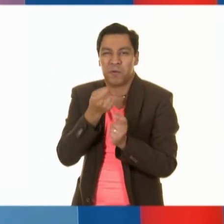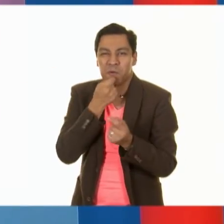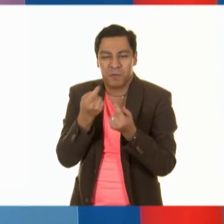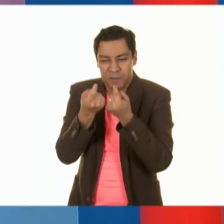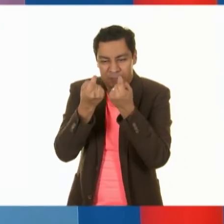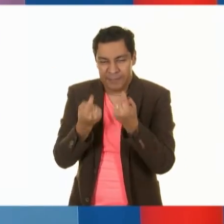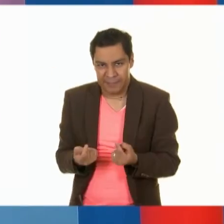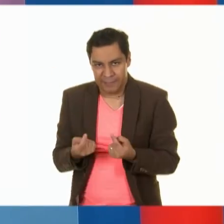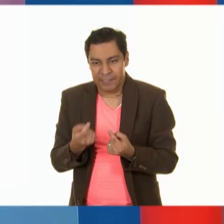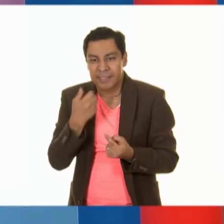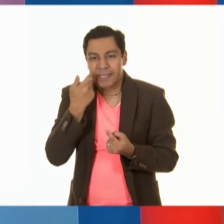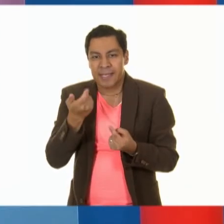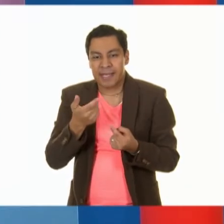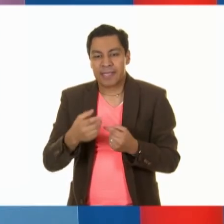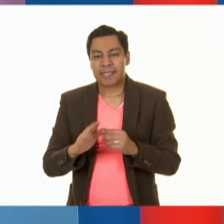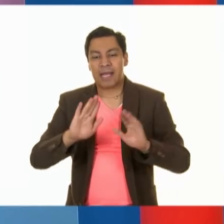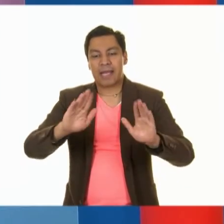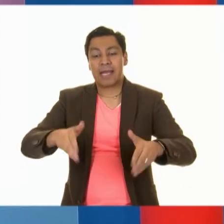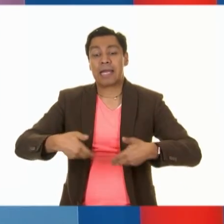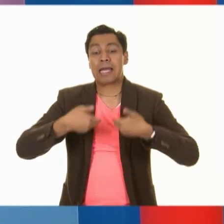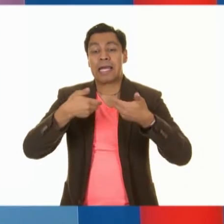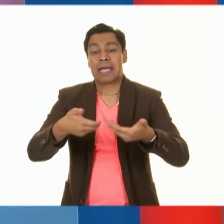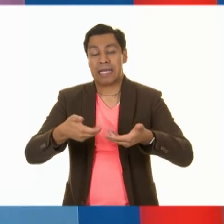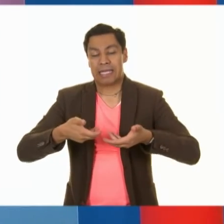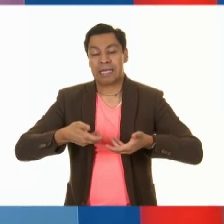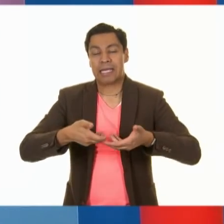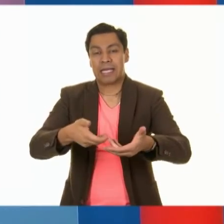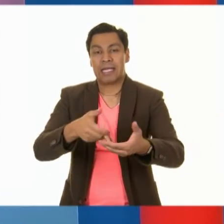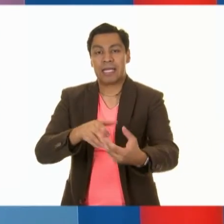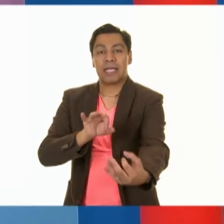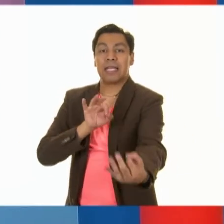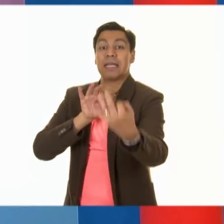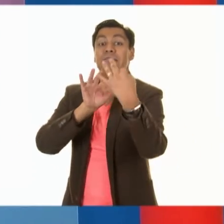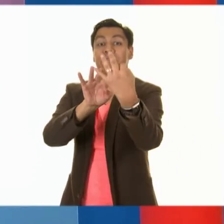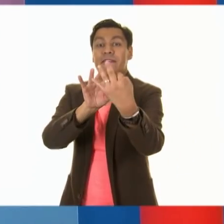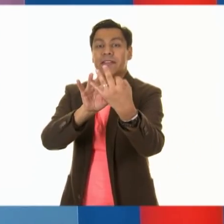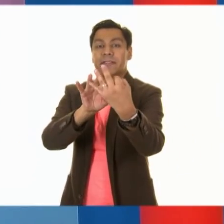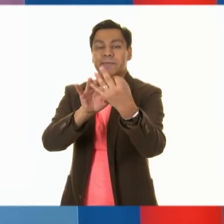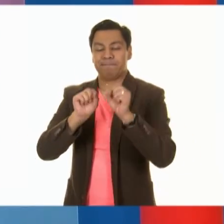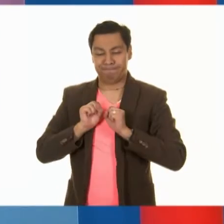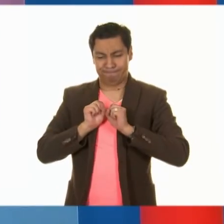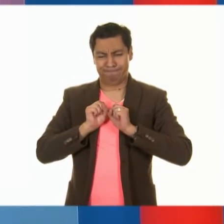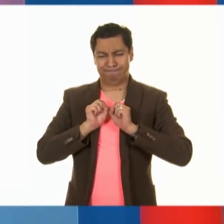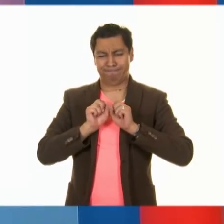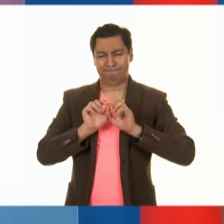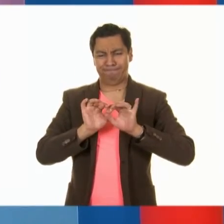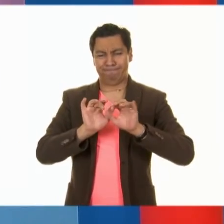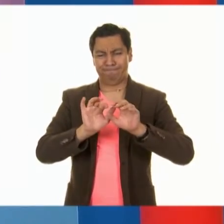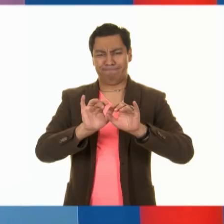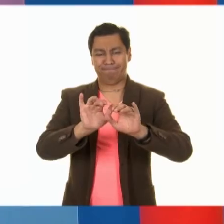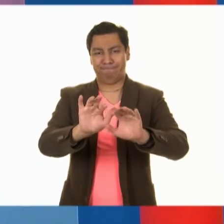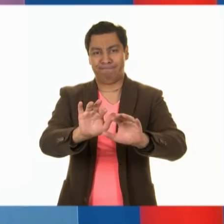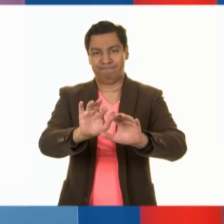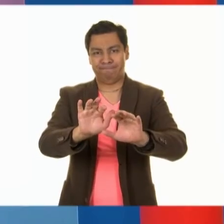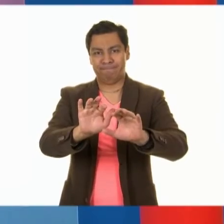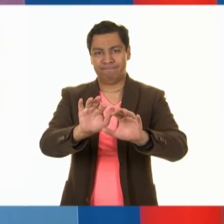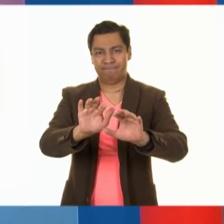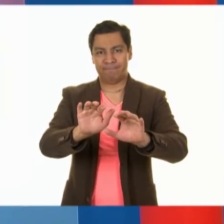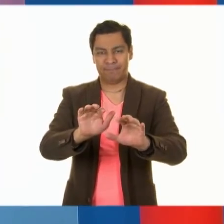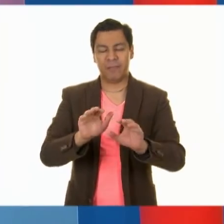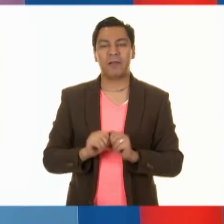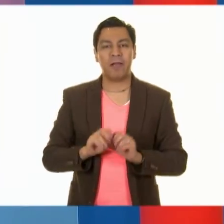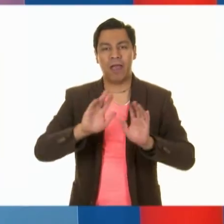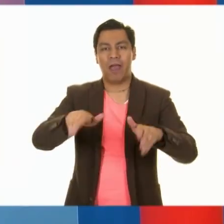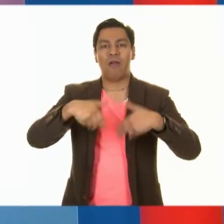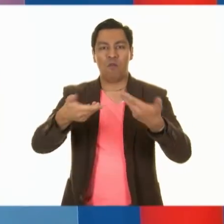el patio de la escuela caminando a una velocidad constante. Pero la mitad del patio está libre, lo que sería el aire